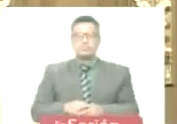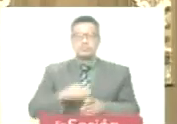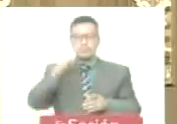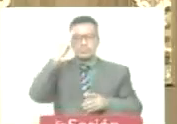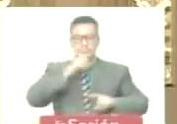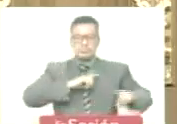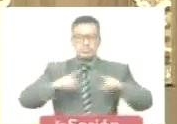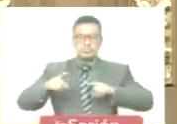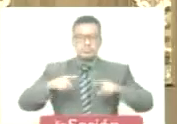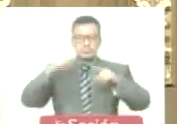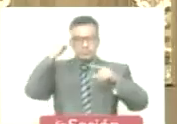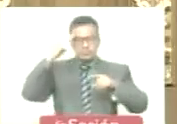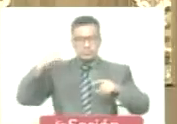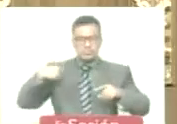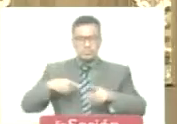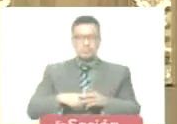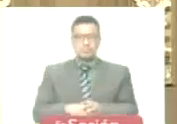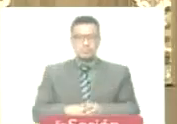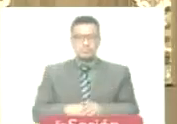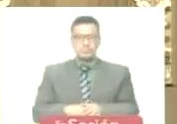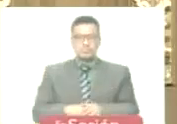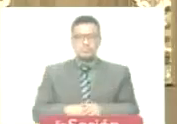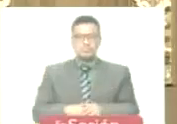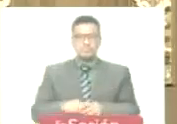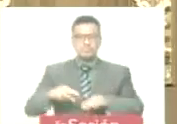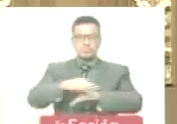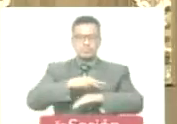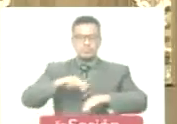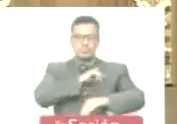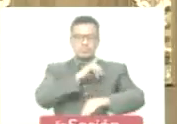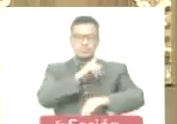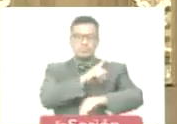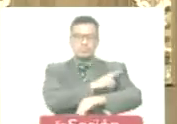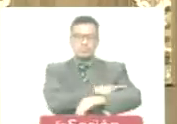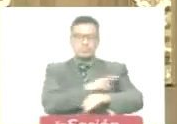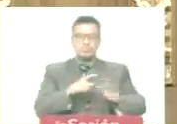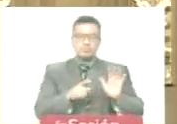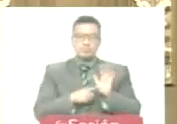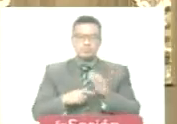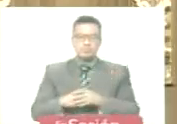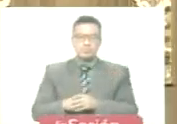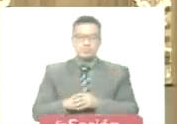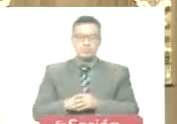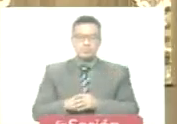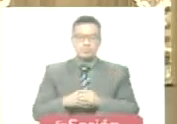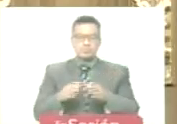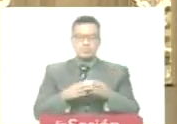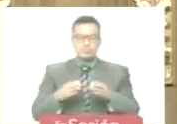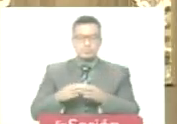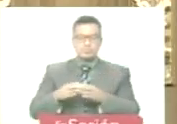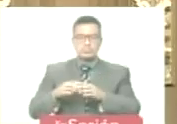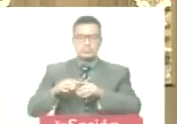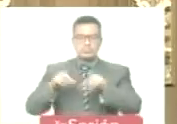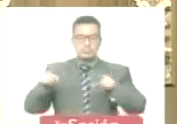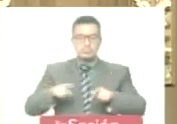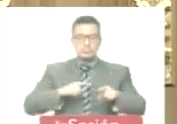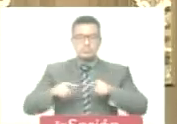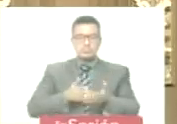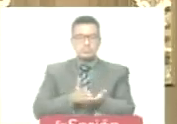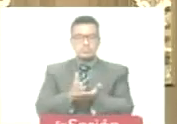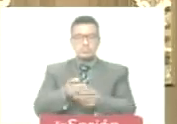comandante de la Guardia de Honor Presidencial, ministro del Poder Popular para el despacho de la presidencia y